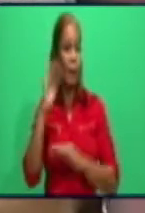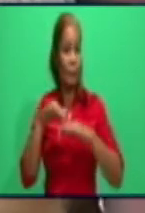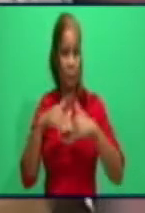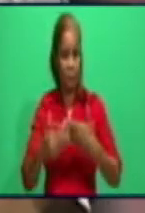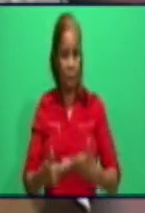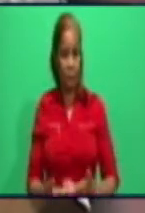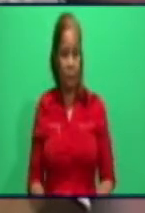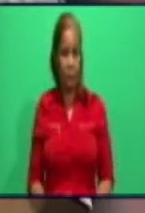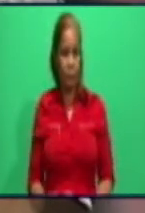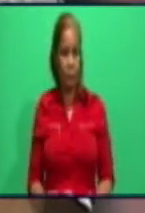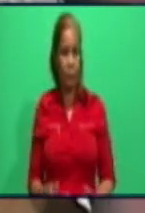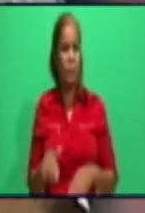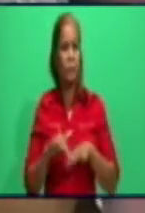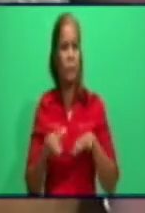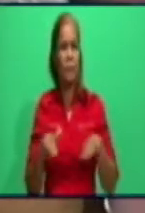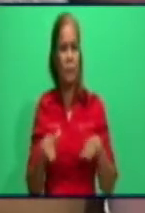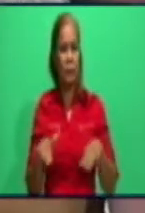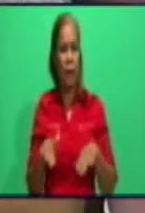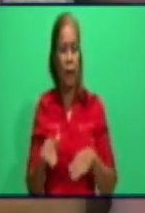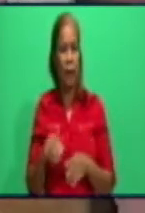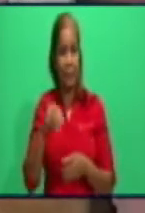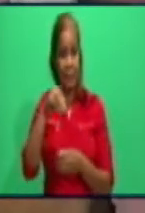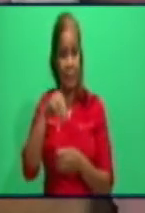Ya han nacido dentro